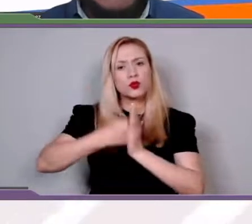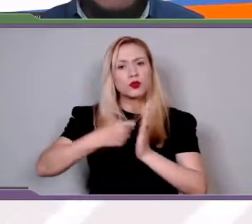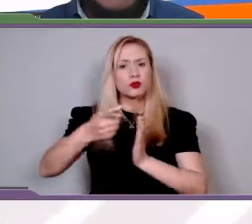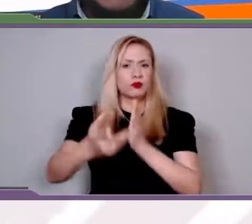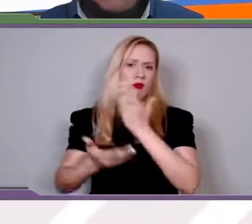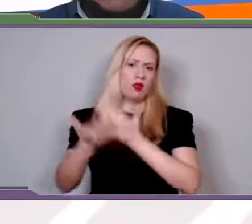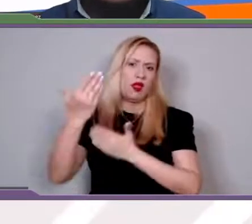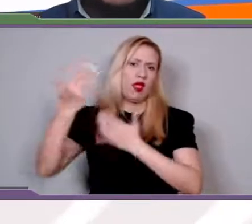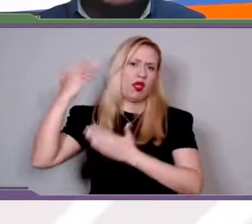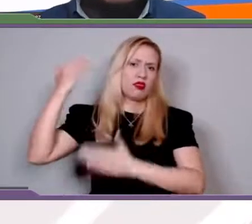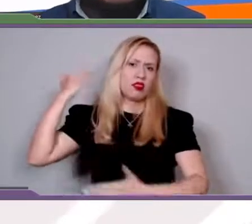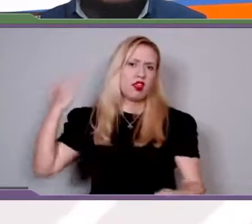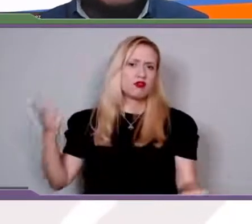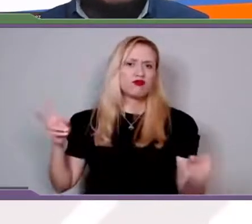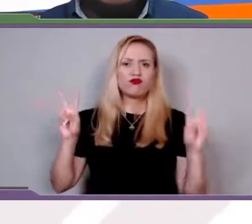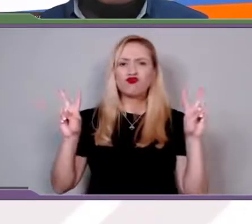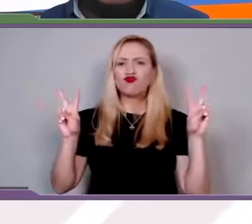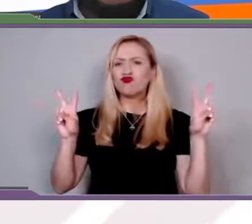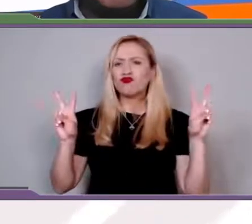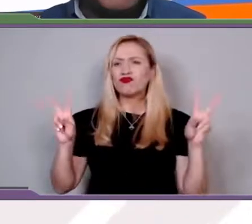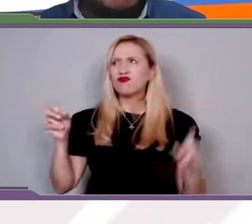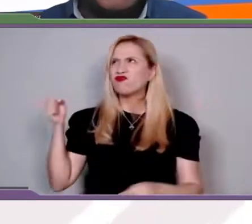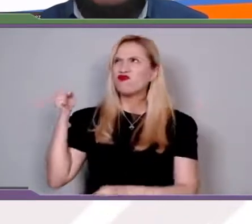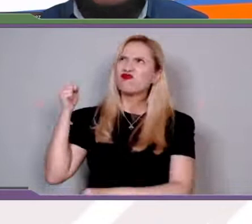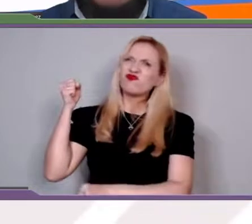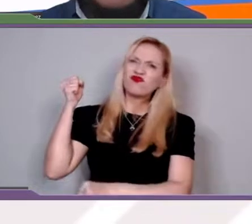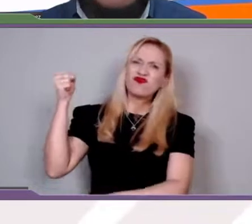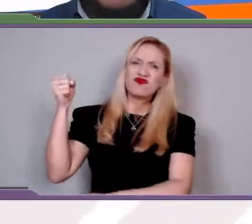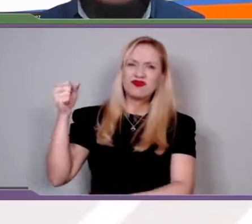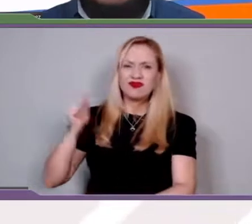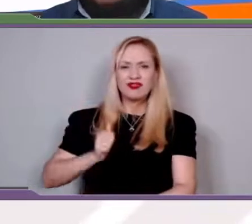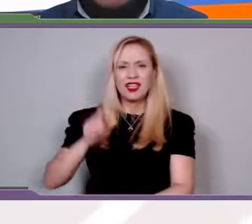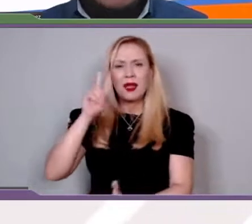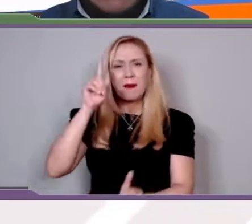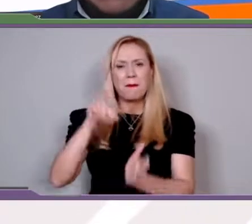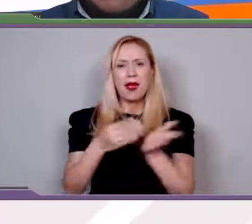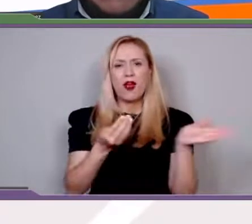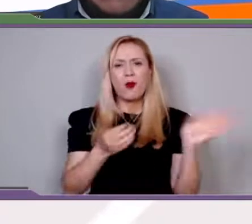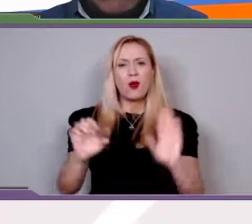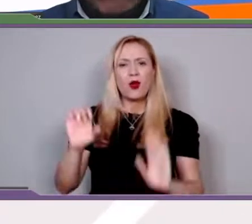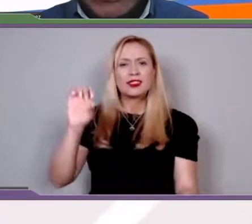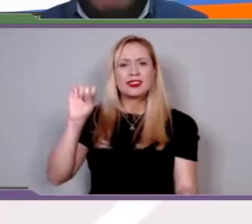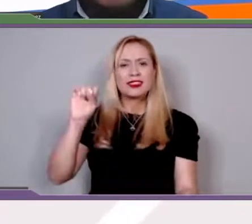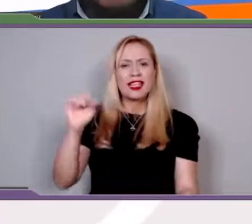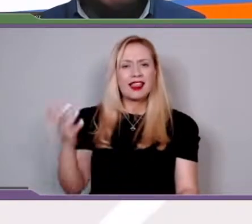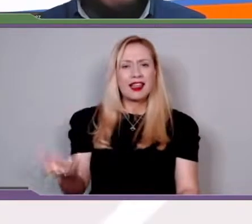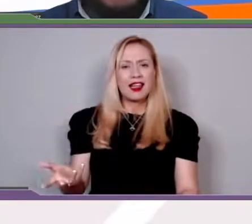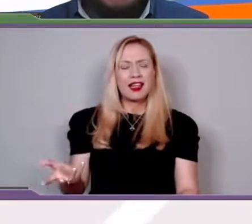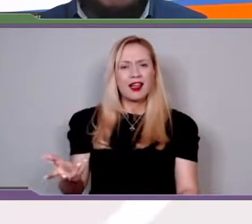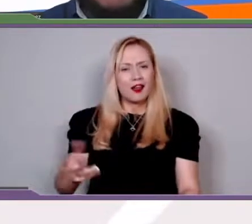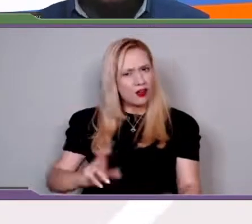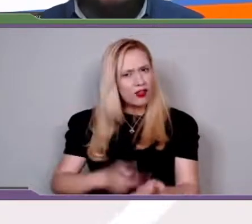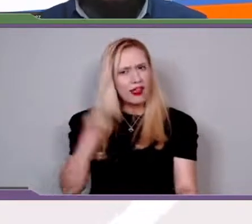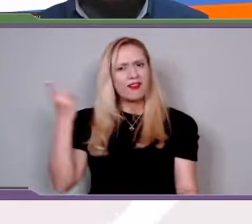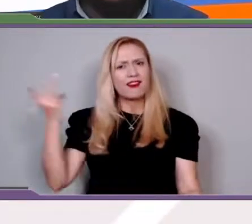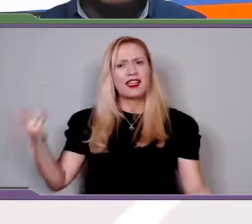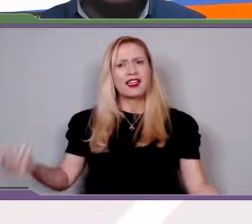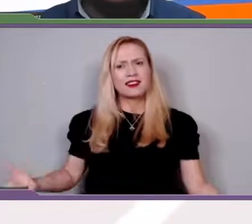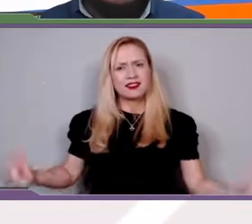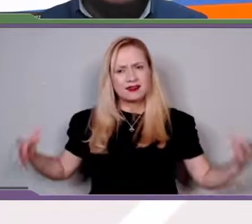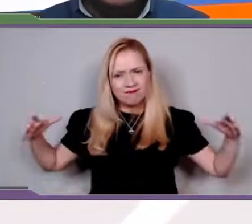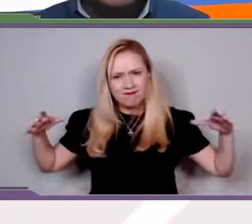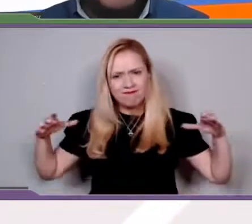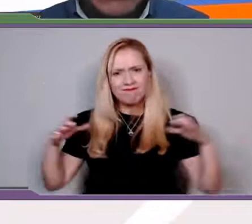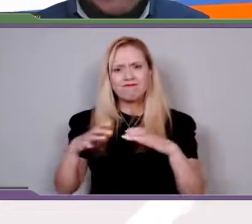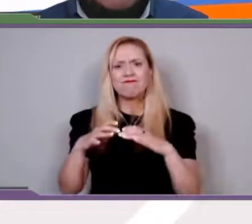de los 60, que retomen toda esa filosofía de los años 60, se organicen y, ok, vayamos por un comité, por una